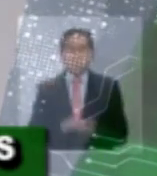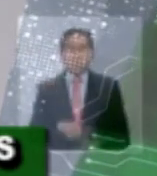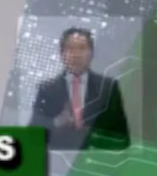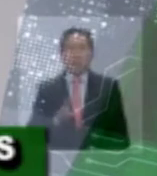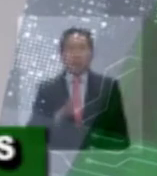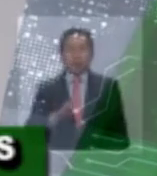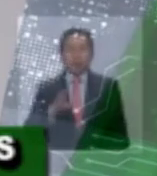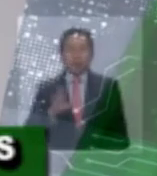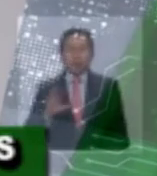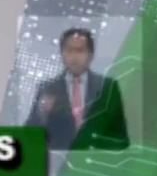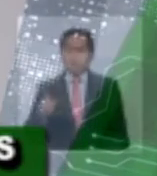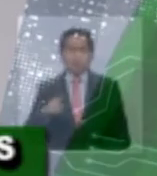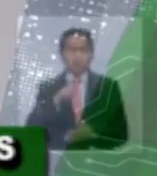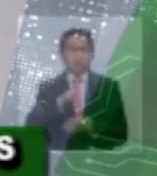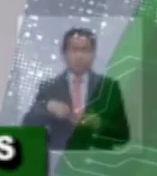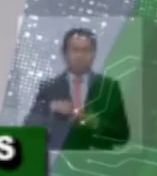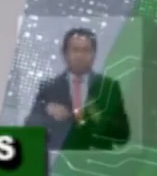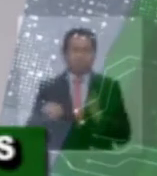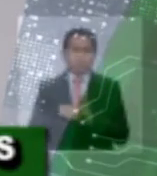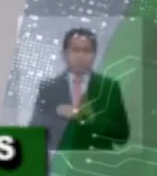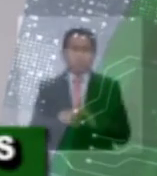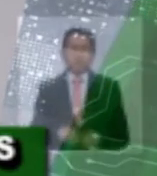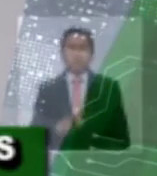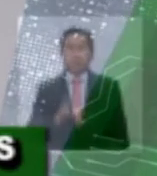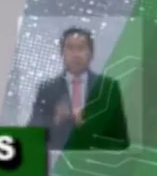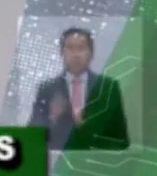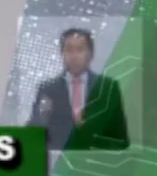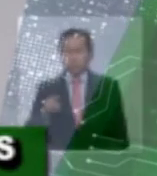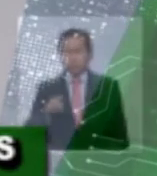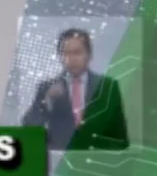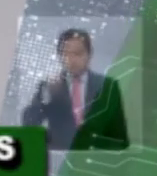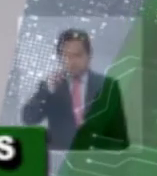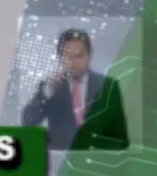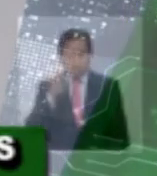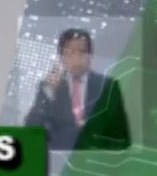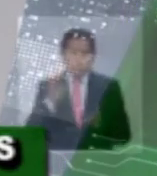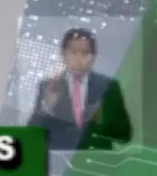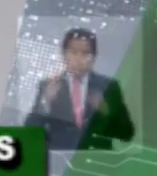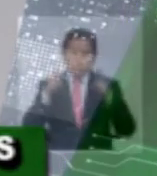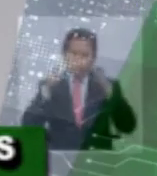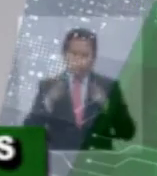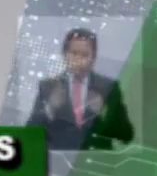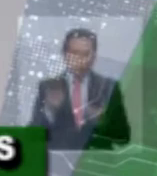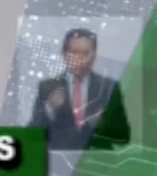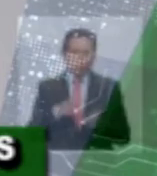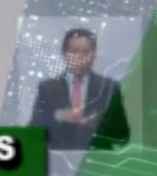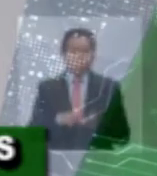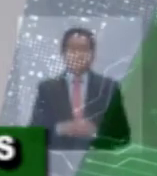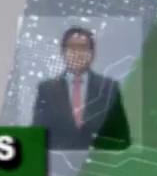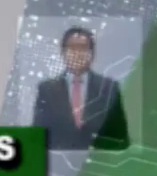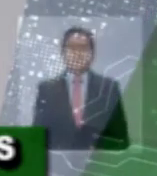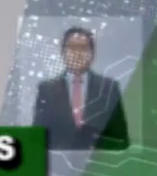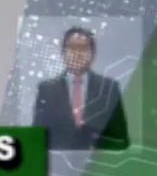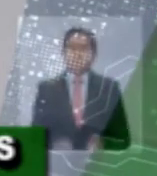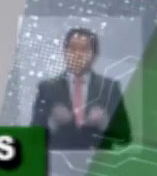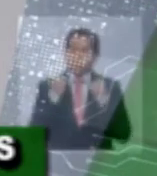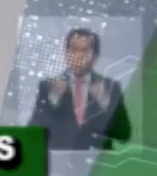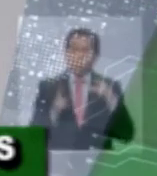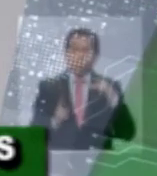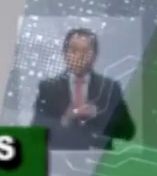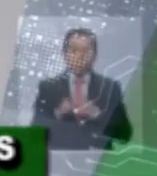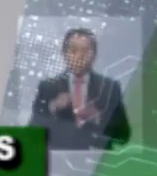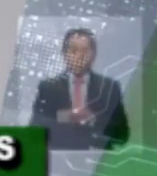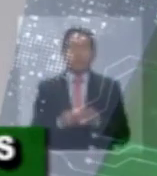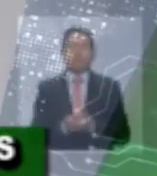1.355 casos descartados y 29 sospechosos en estudio. Nos reportan también